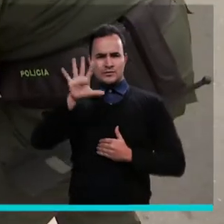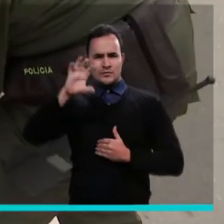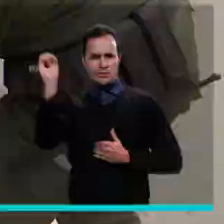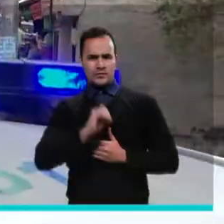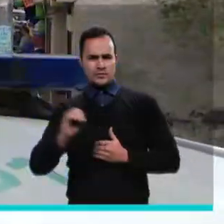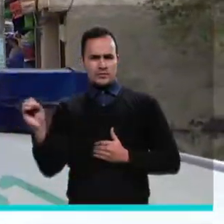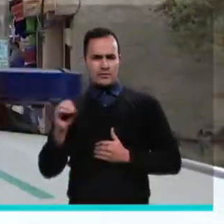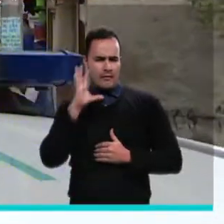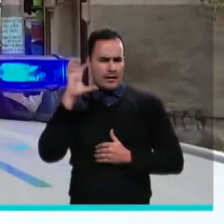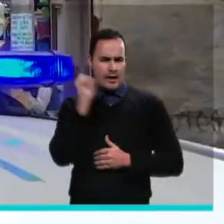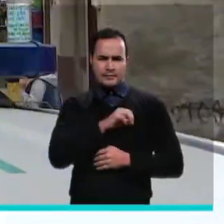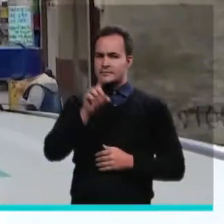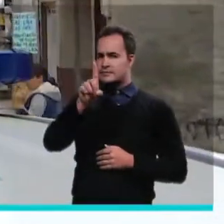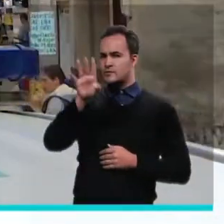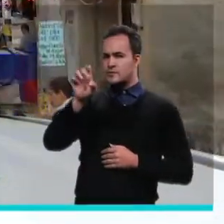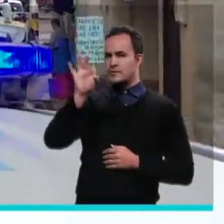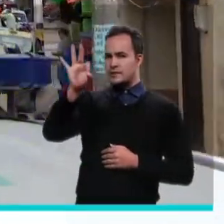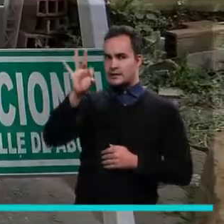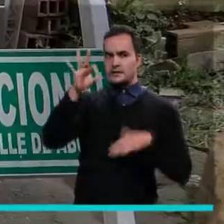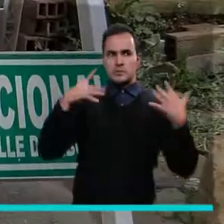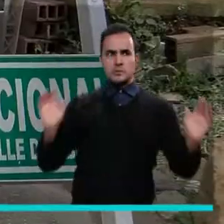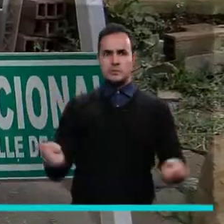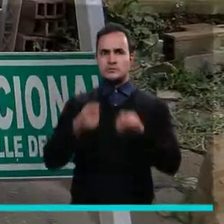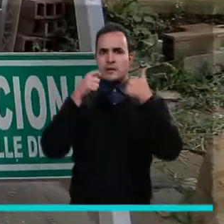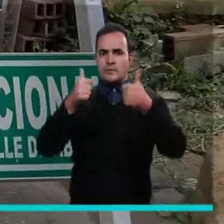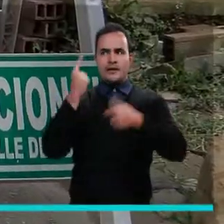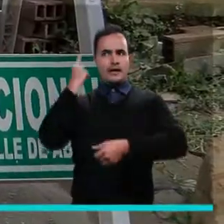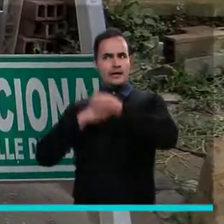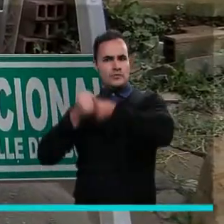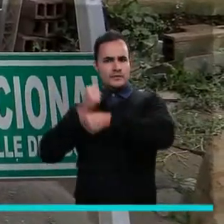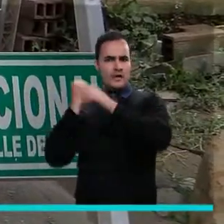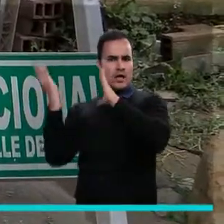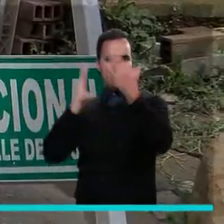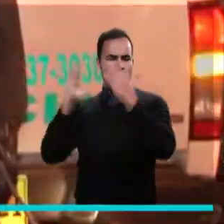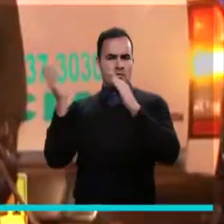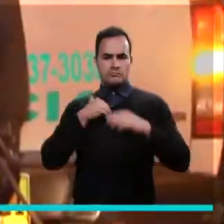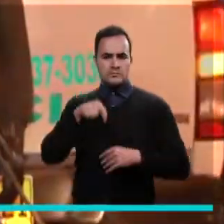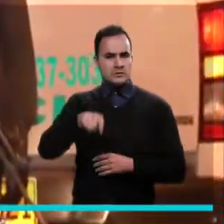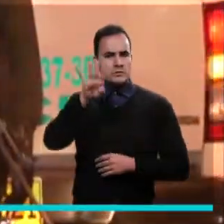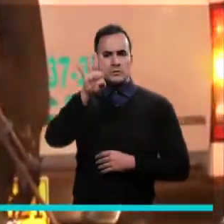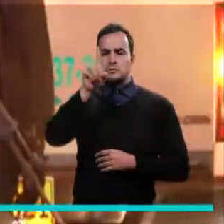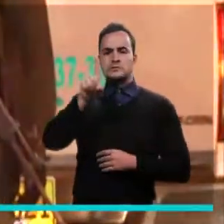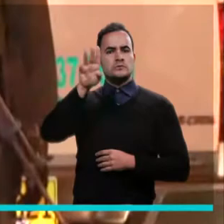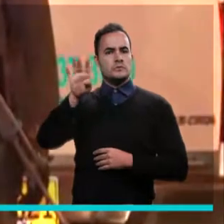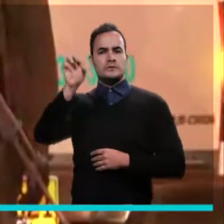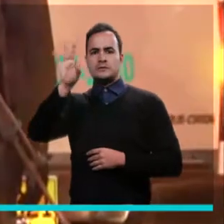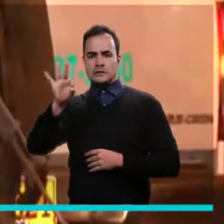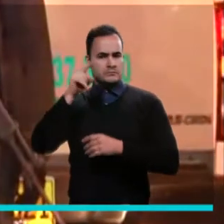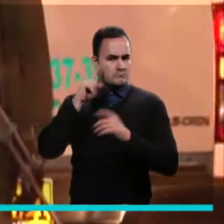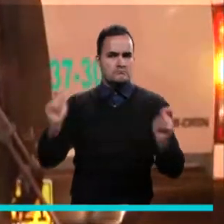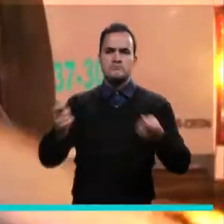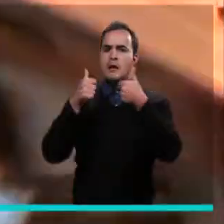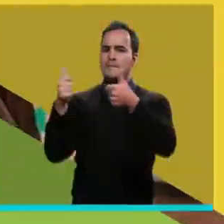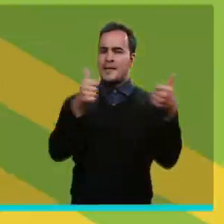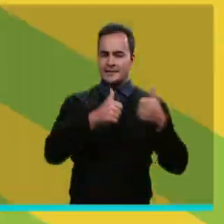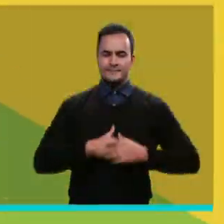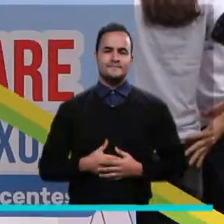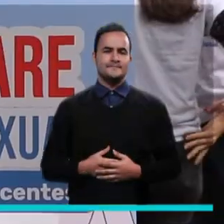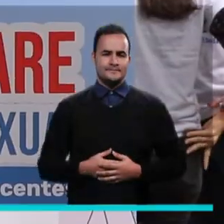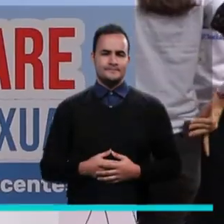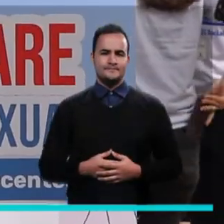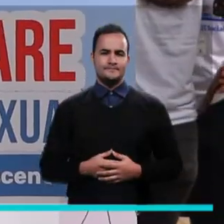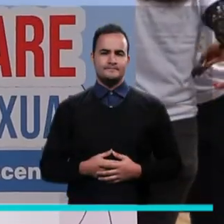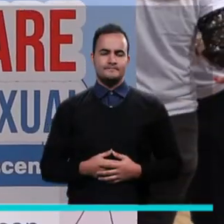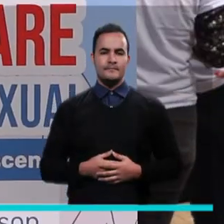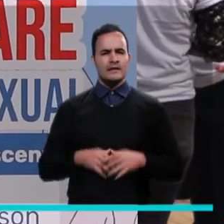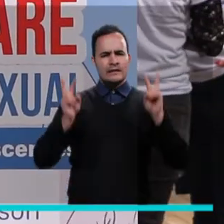43.5%, es decir, 193 muertes menos por homicidios con relación al mismo periodo del 2019.